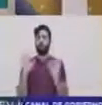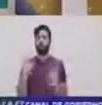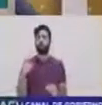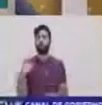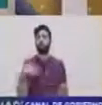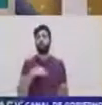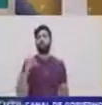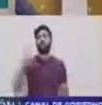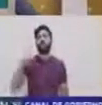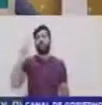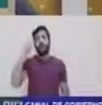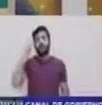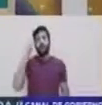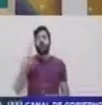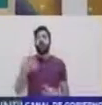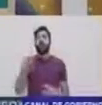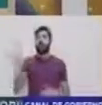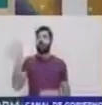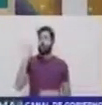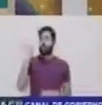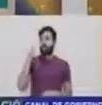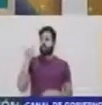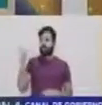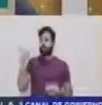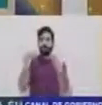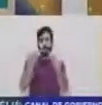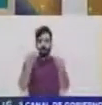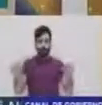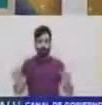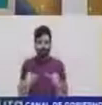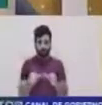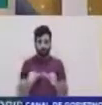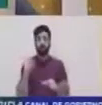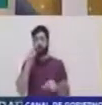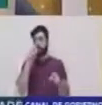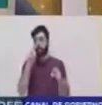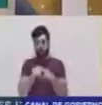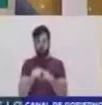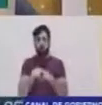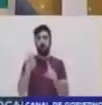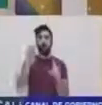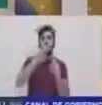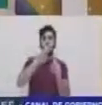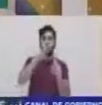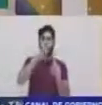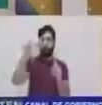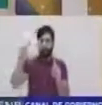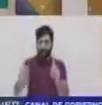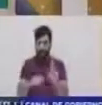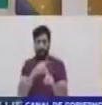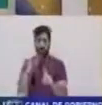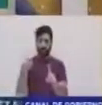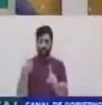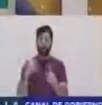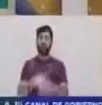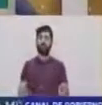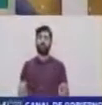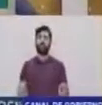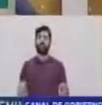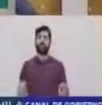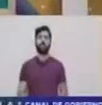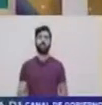es el área y el perímetro de ese círculo inscrito. Entonces, como datos,